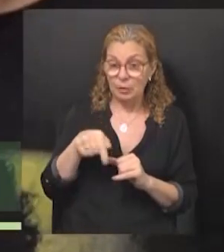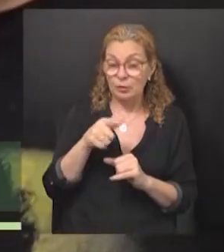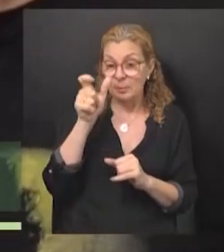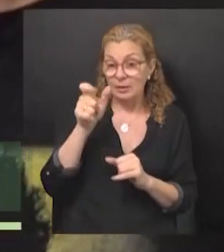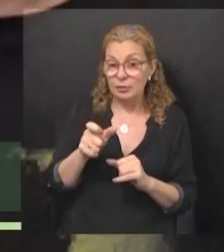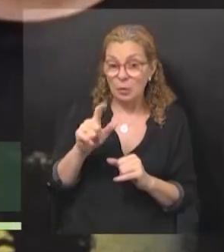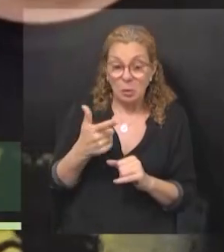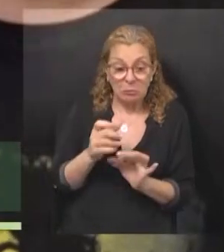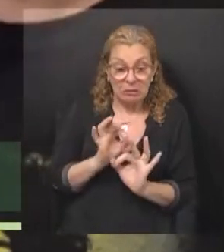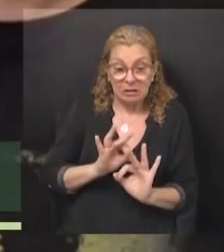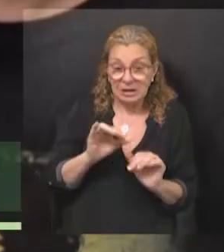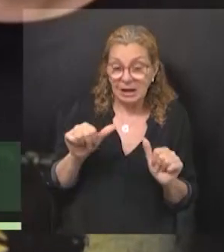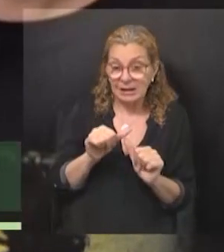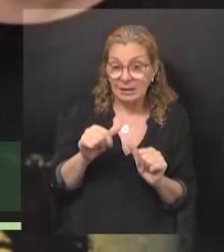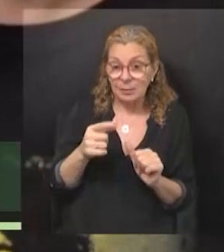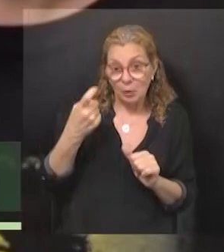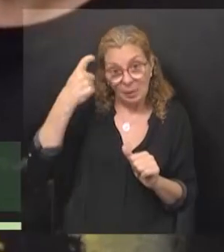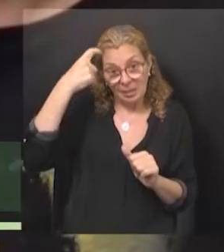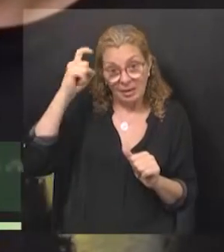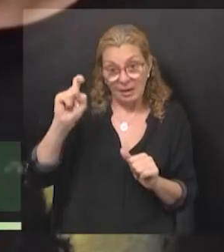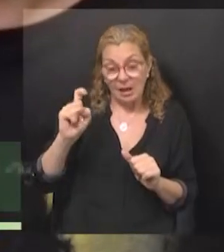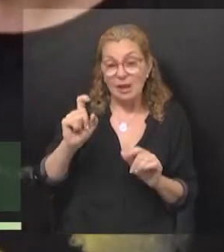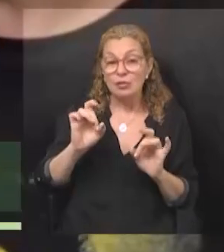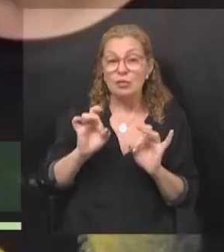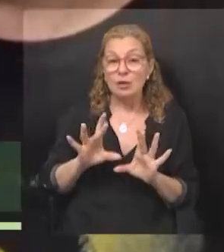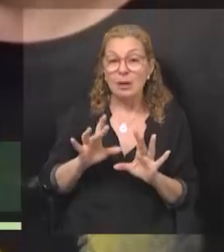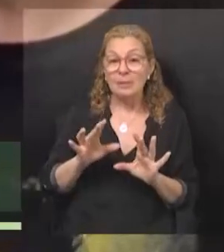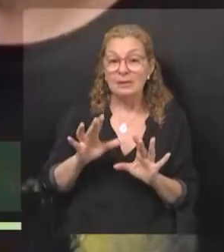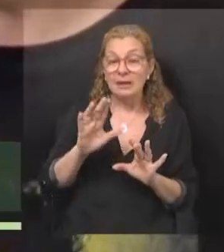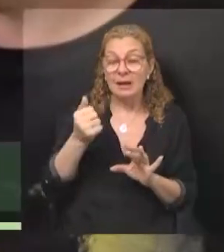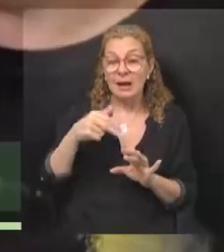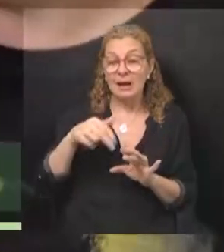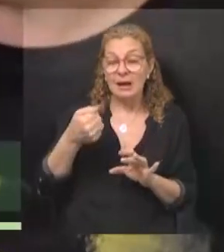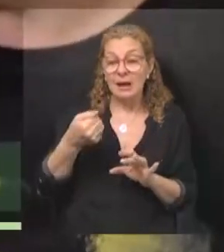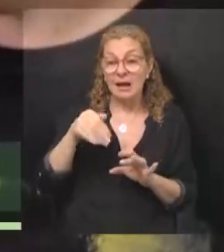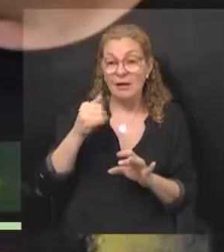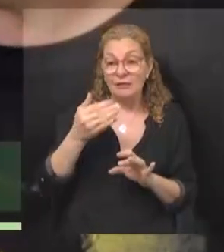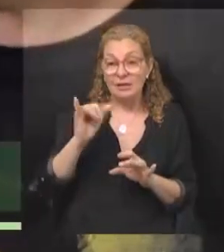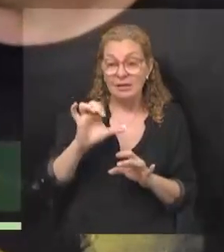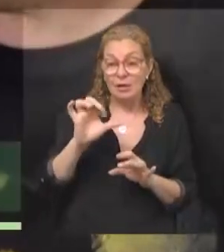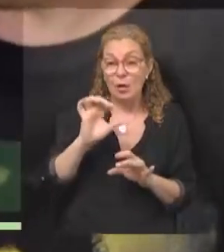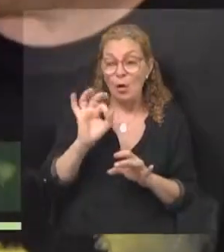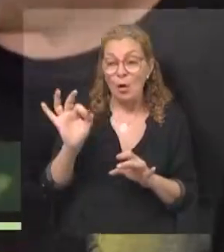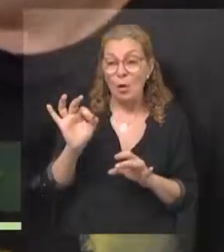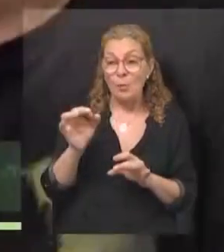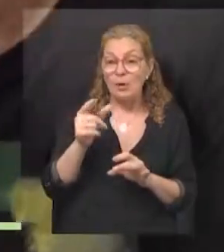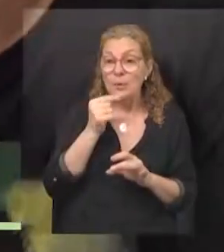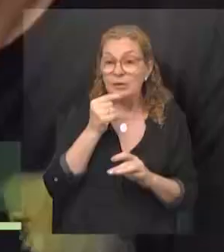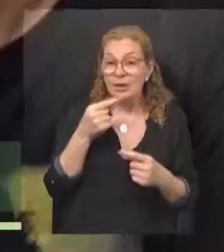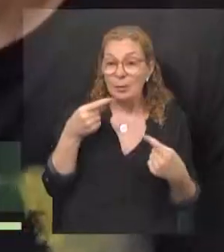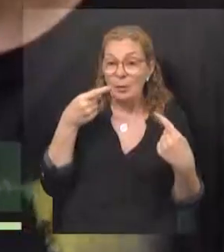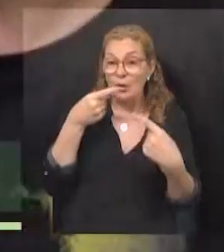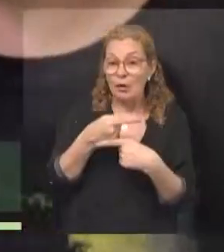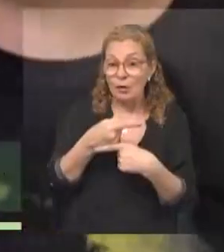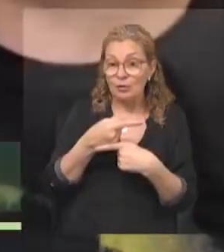no ha cometido delito y por una cuestión ideológica en cuanto a la Cannabis o una inercia institucional en el caso de la policía del combate a